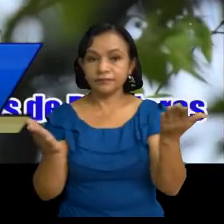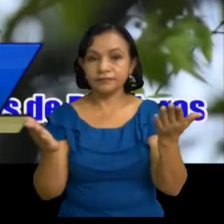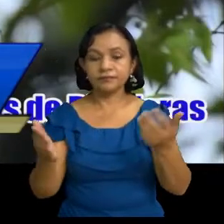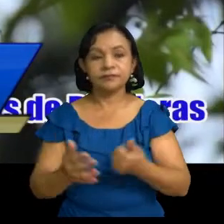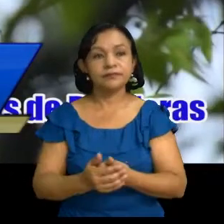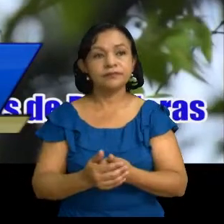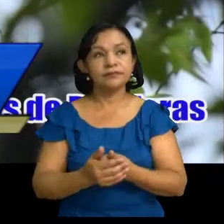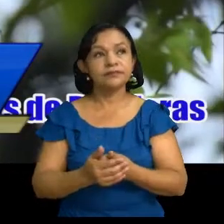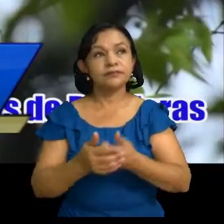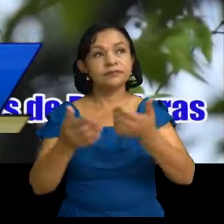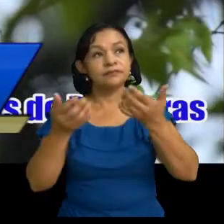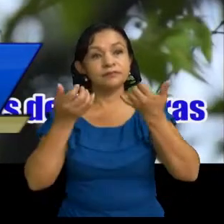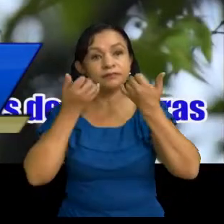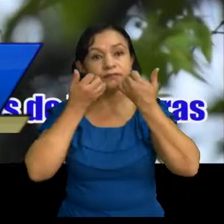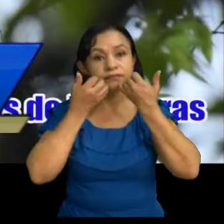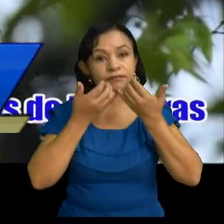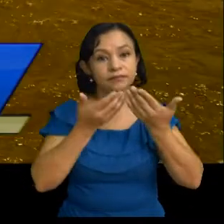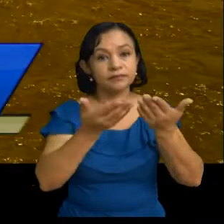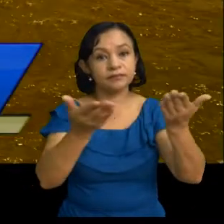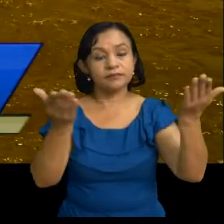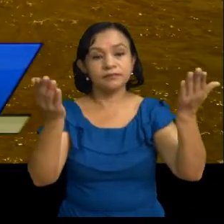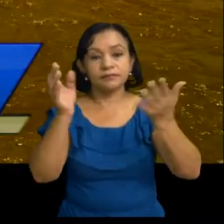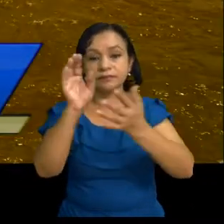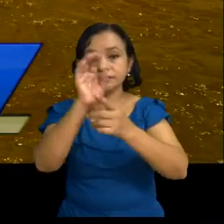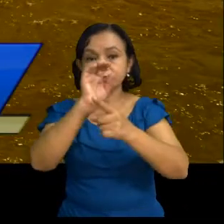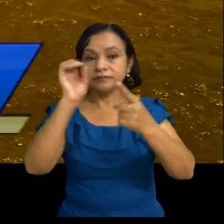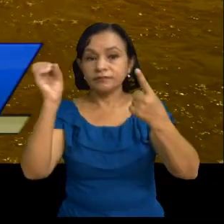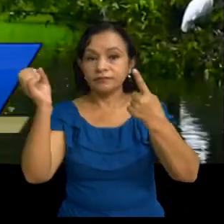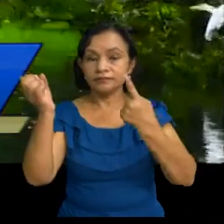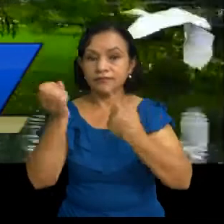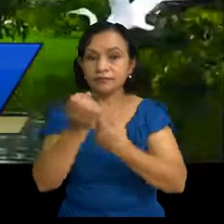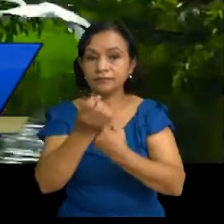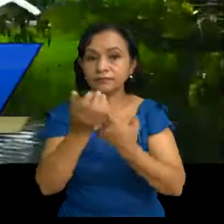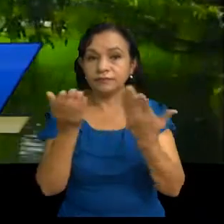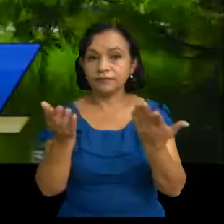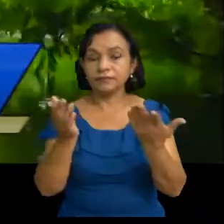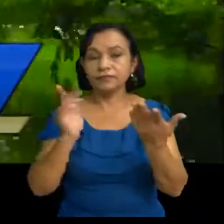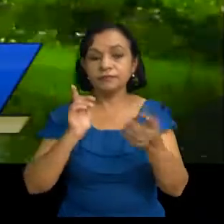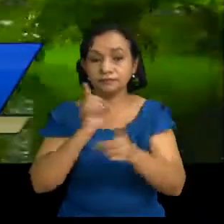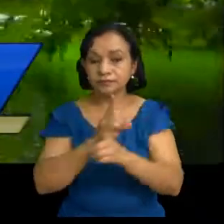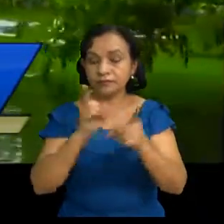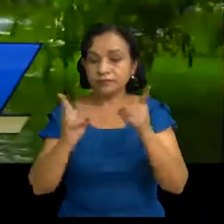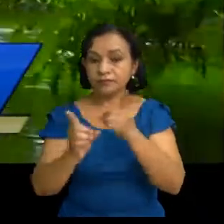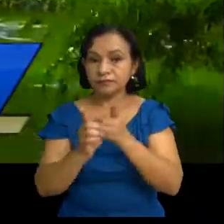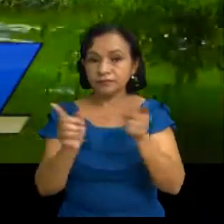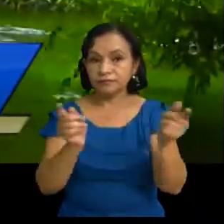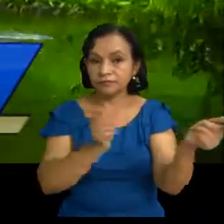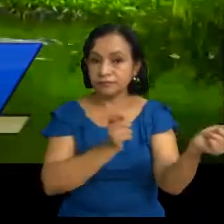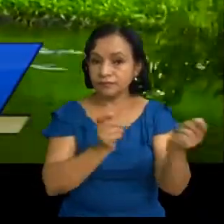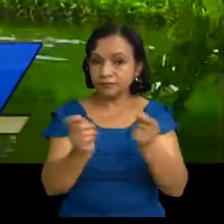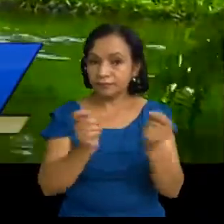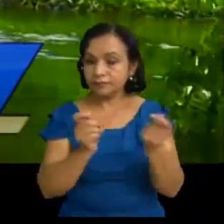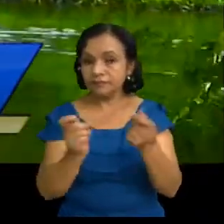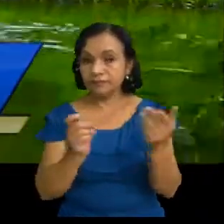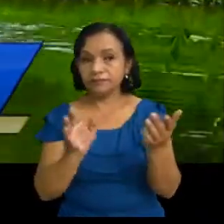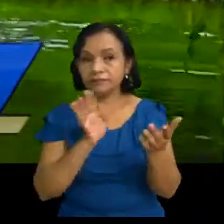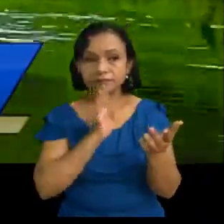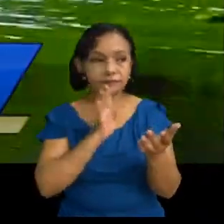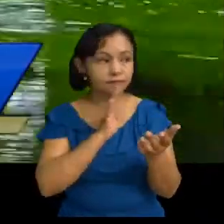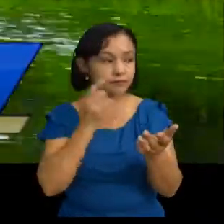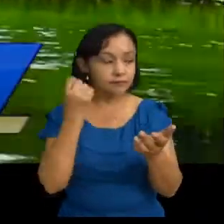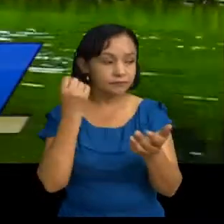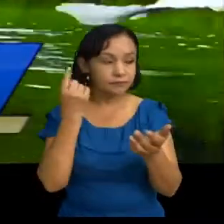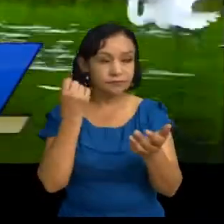comunicados que emiten algunas organizaciones globales bueno hay que mantener una línea de aprovechamiento que trabaja pero no hablan de la capacitación